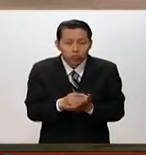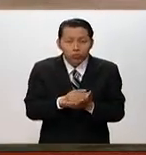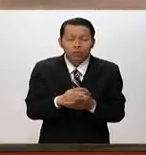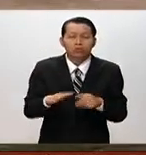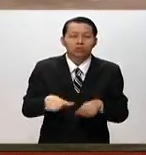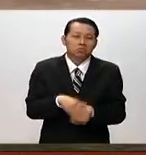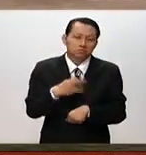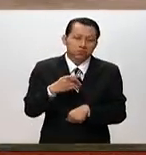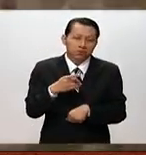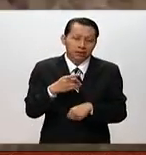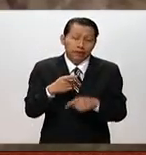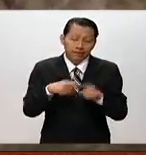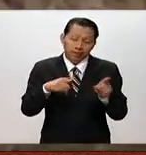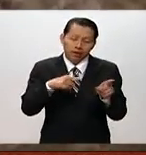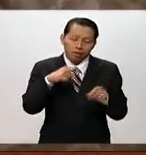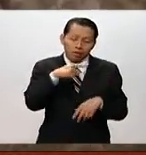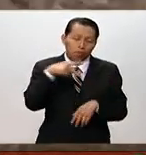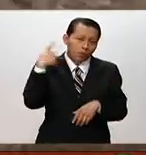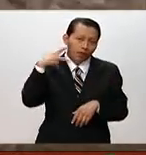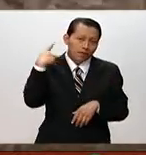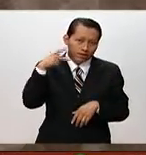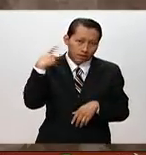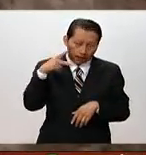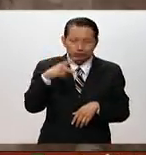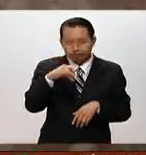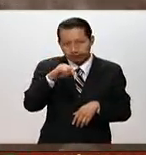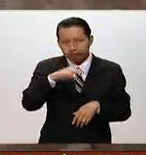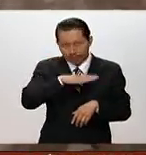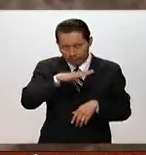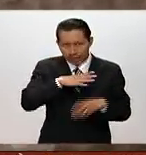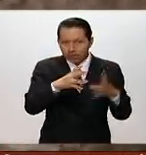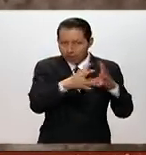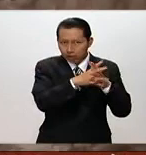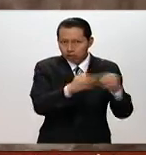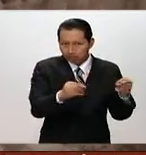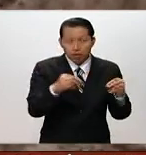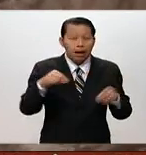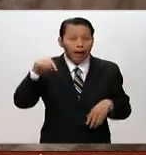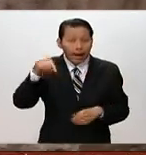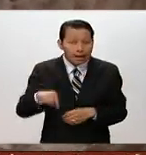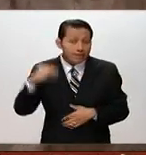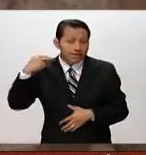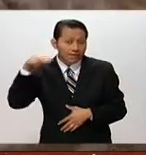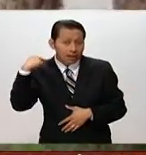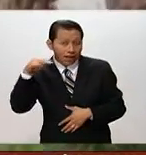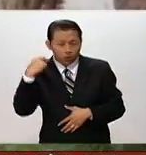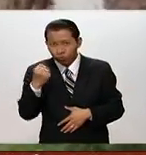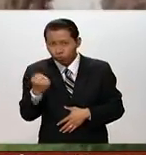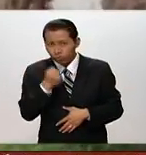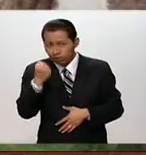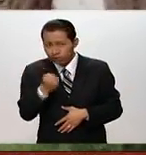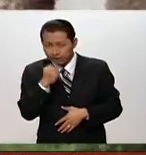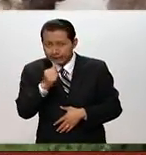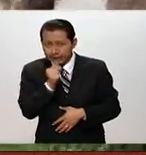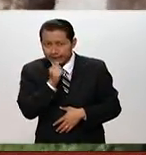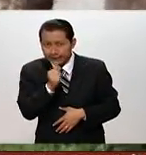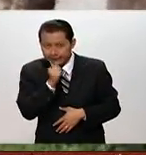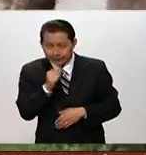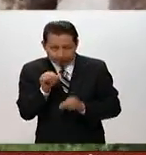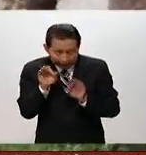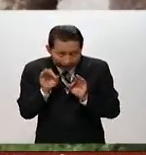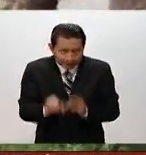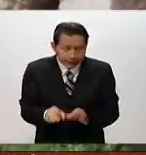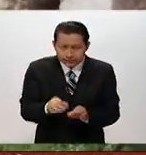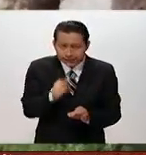estado de Puebla, en donde sí hay desaparecidos bien confirmados, aquí en el estado de Veracruz, por fortuna no tenemos esa situación bien